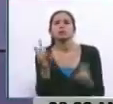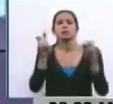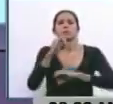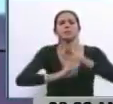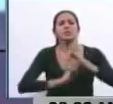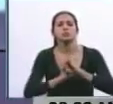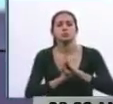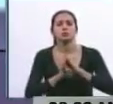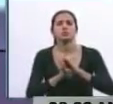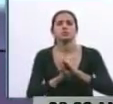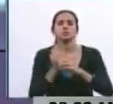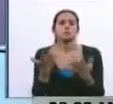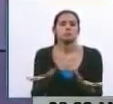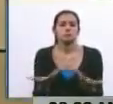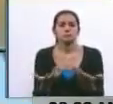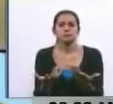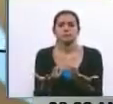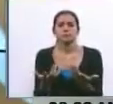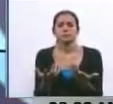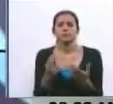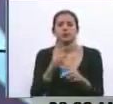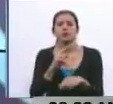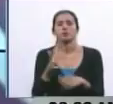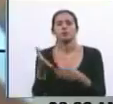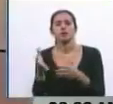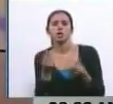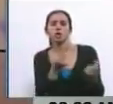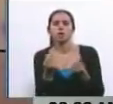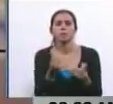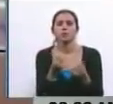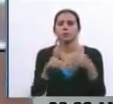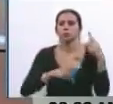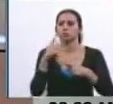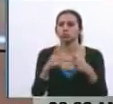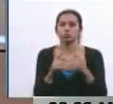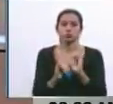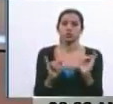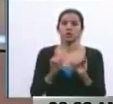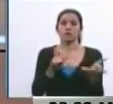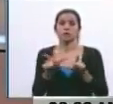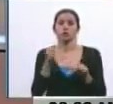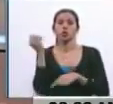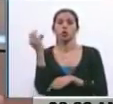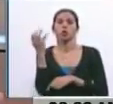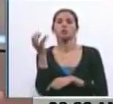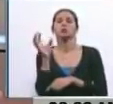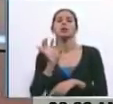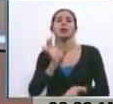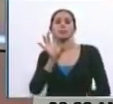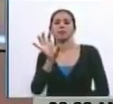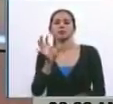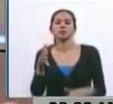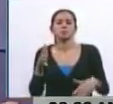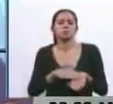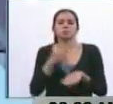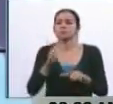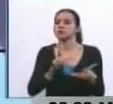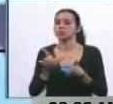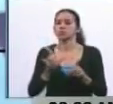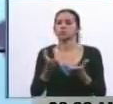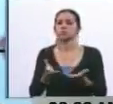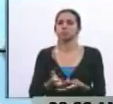con España, en el tema nacional con el tema con en el ámbito de la economía, de la producción? Ya se hizo el Congreso de la Patria que, digamos, surgió y tuvo sus